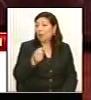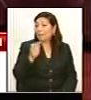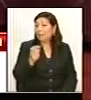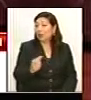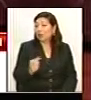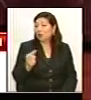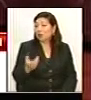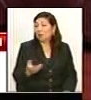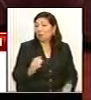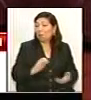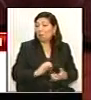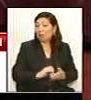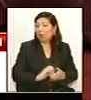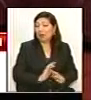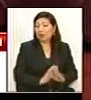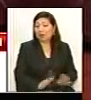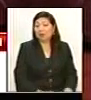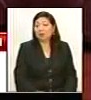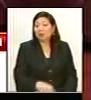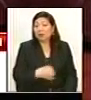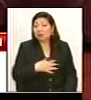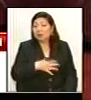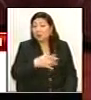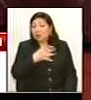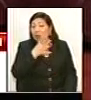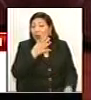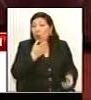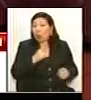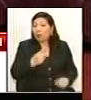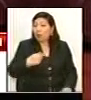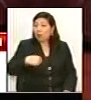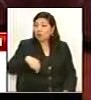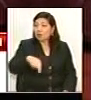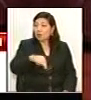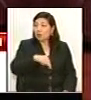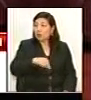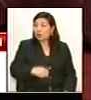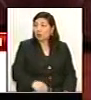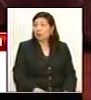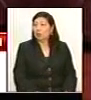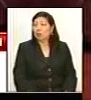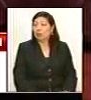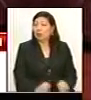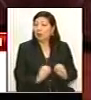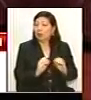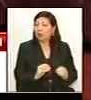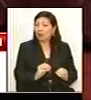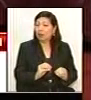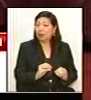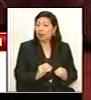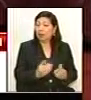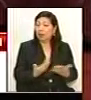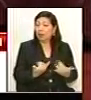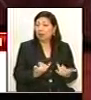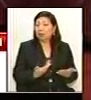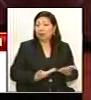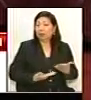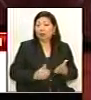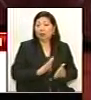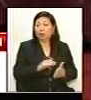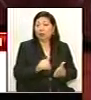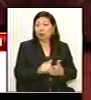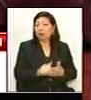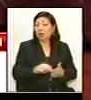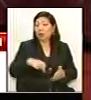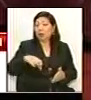hacer los PAC y yo no sé cómo cuando nosotros hemos dado vuelta a la situación, hemos hecho todos los